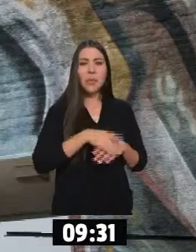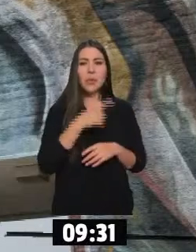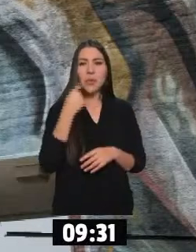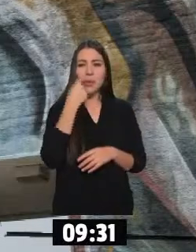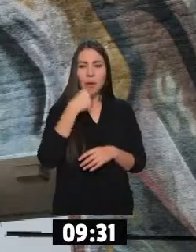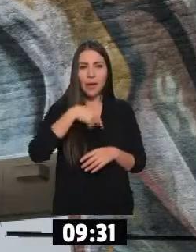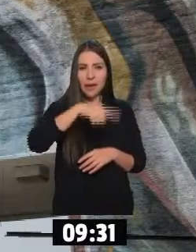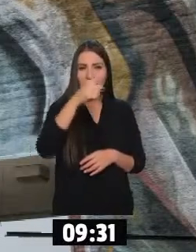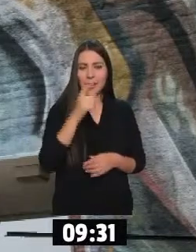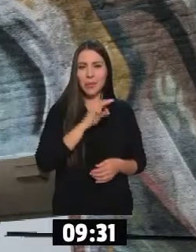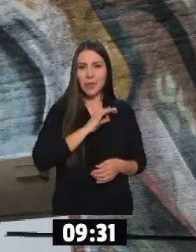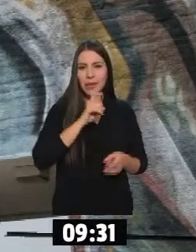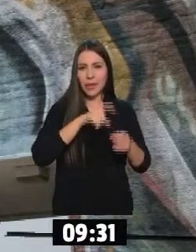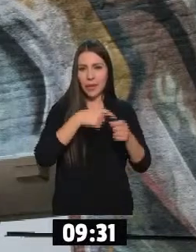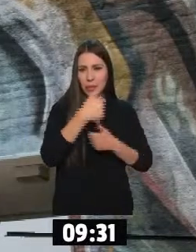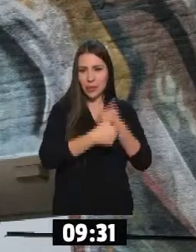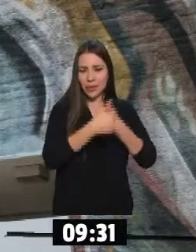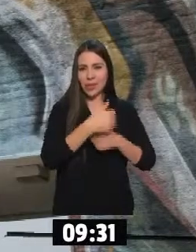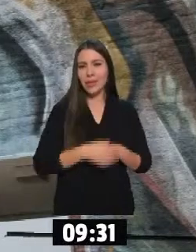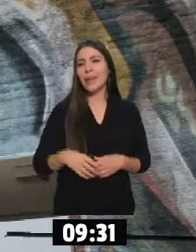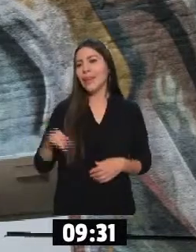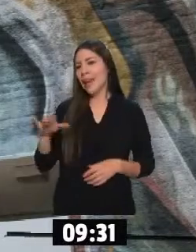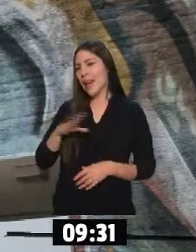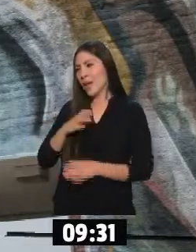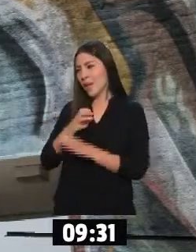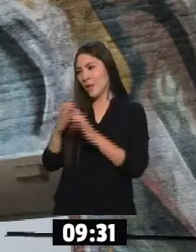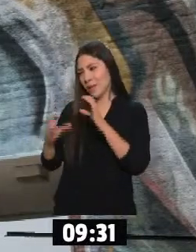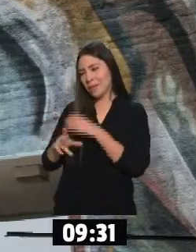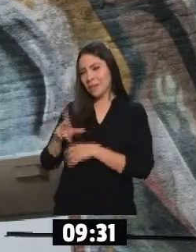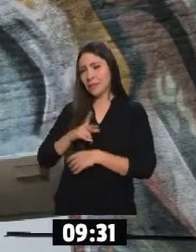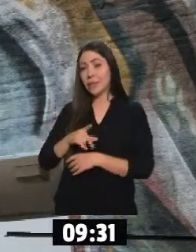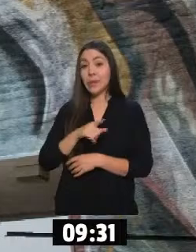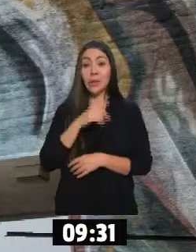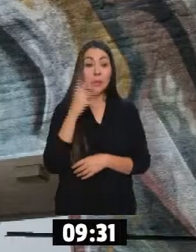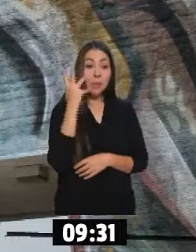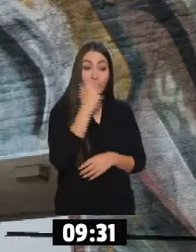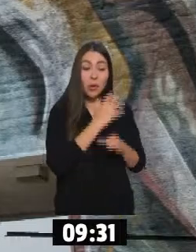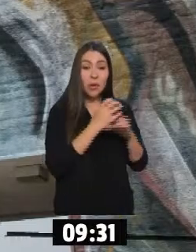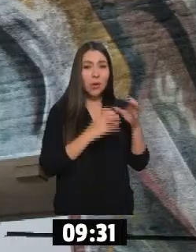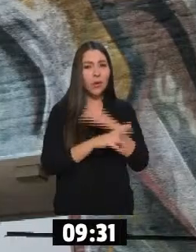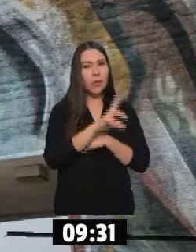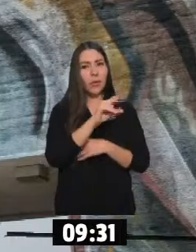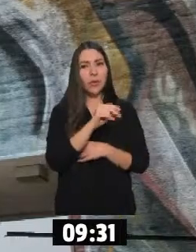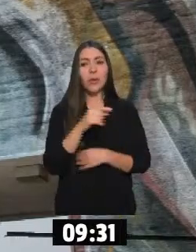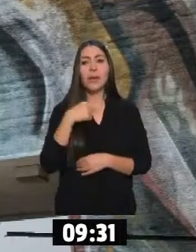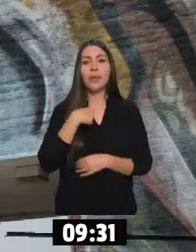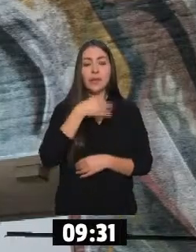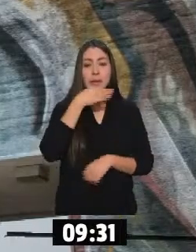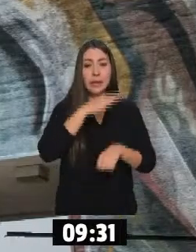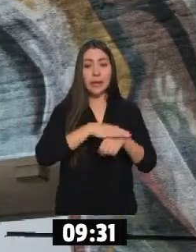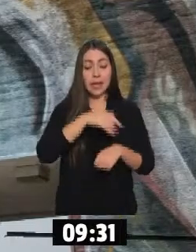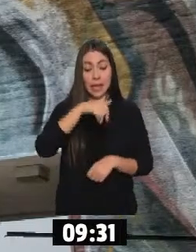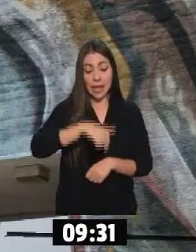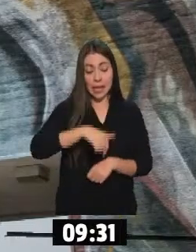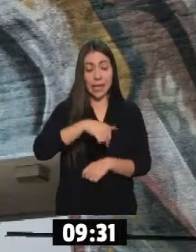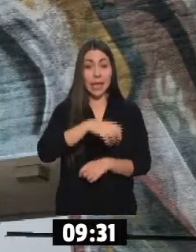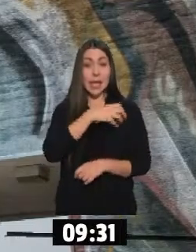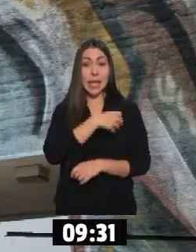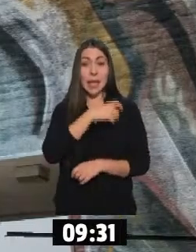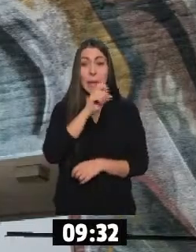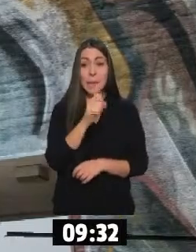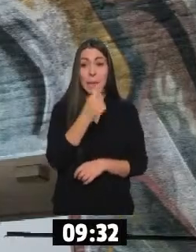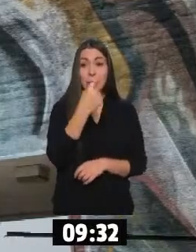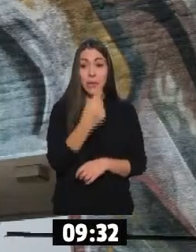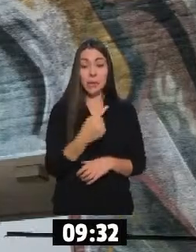mío, se hace. No, pero no porque haga usted cosas así maravillosas, señora. Yo lo digo porque aquí, en Capital, ¿por cuál? En Capital 21, señores. Señores,